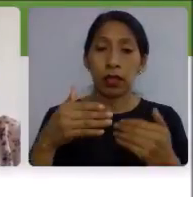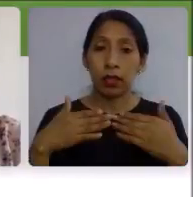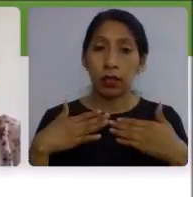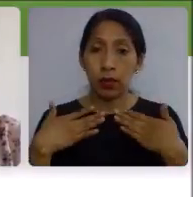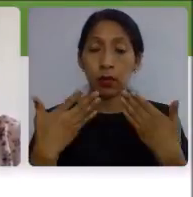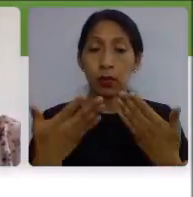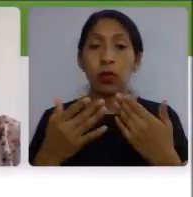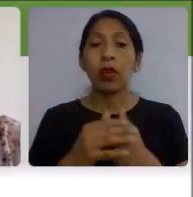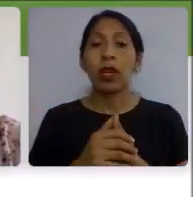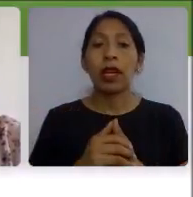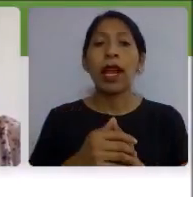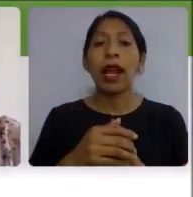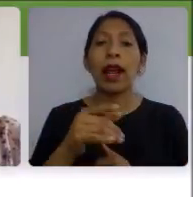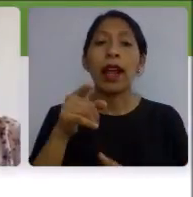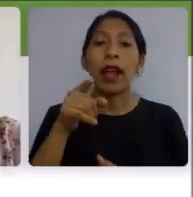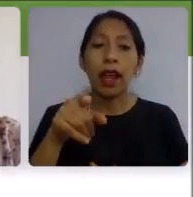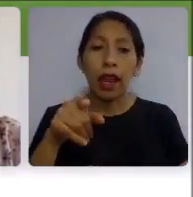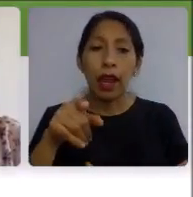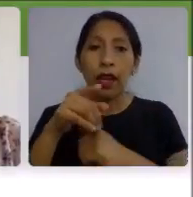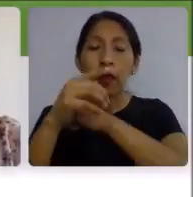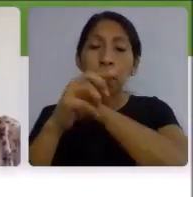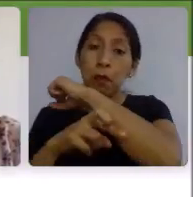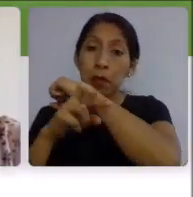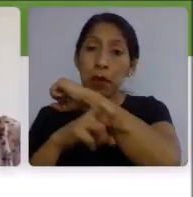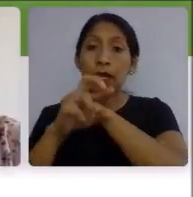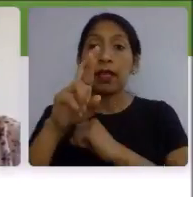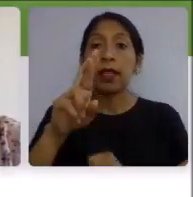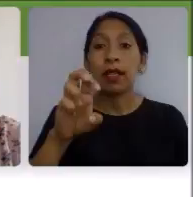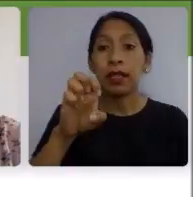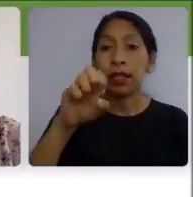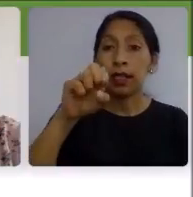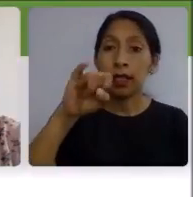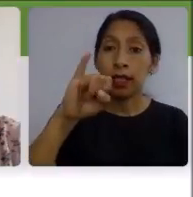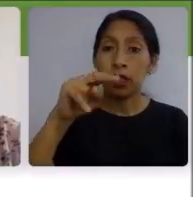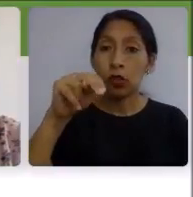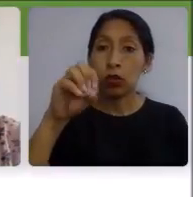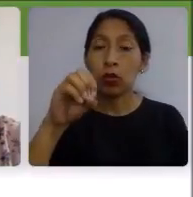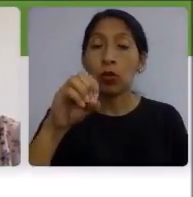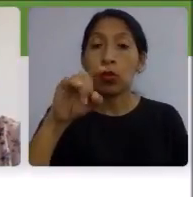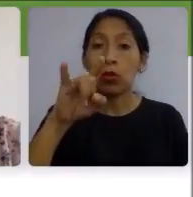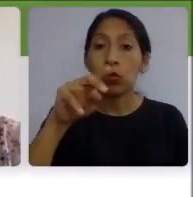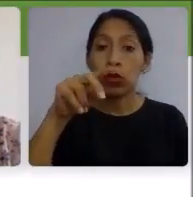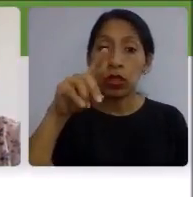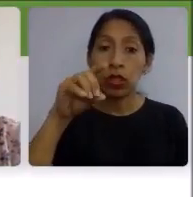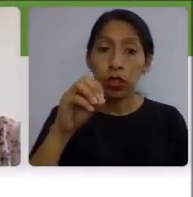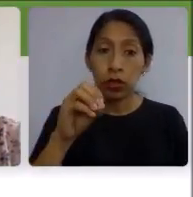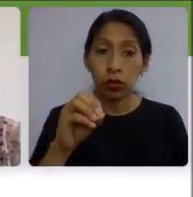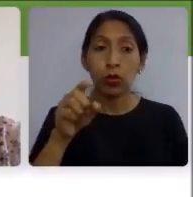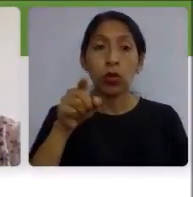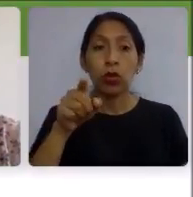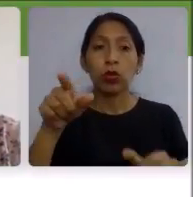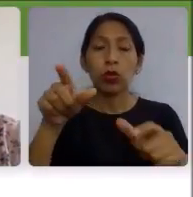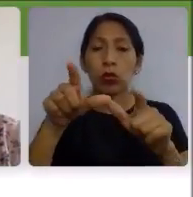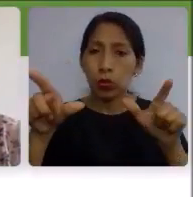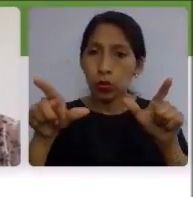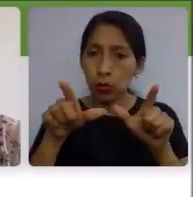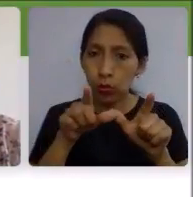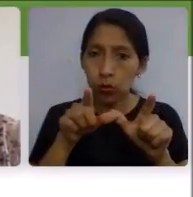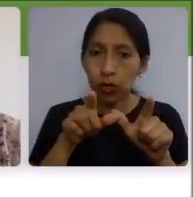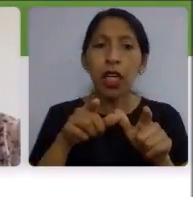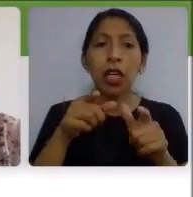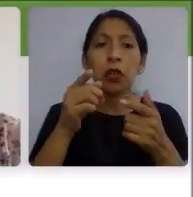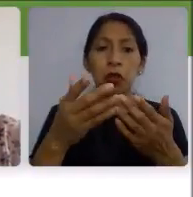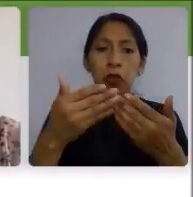Sky Wildlife. Esta empresa es una empresa de nicho que ofrece un segmento de